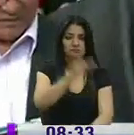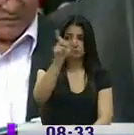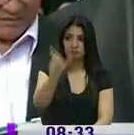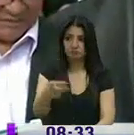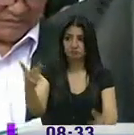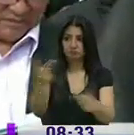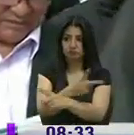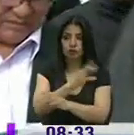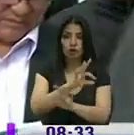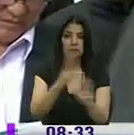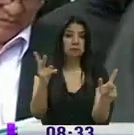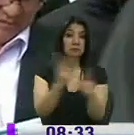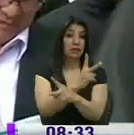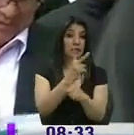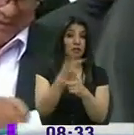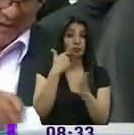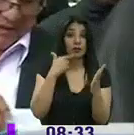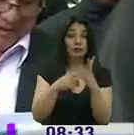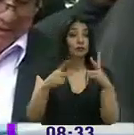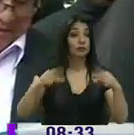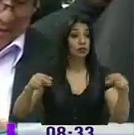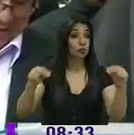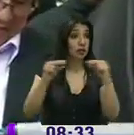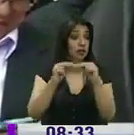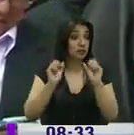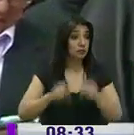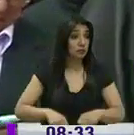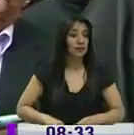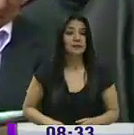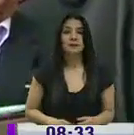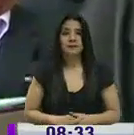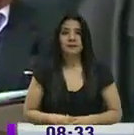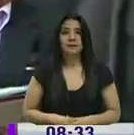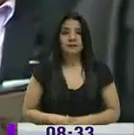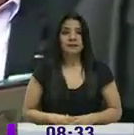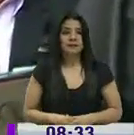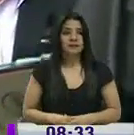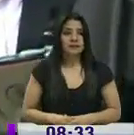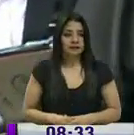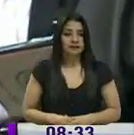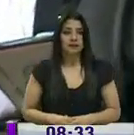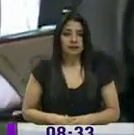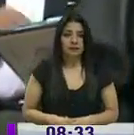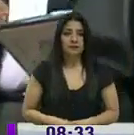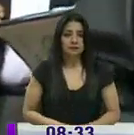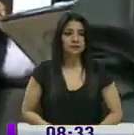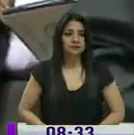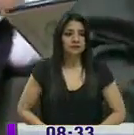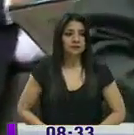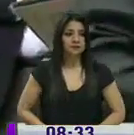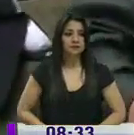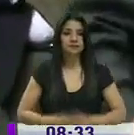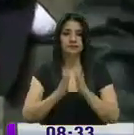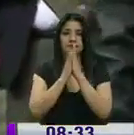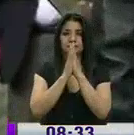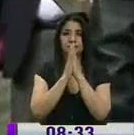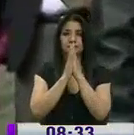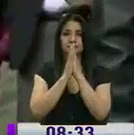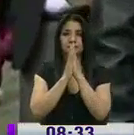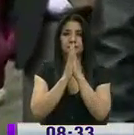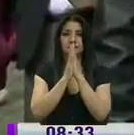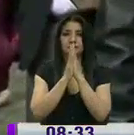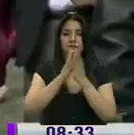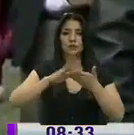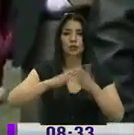para amenazas de tipo natural o antrópico y de hecho son las que está solicitando permanentemente la